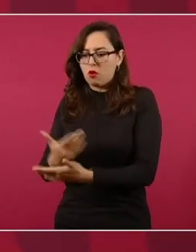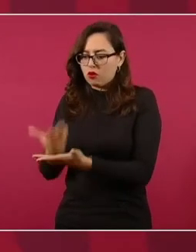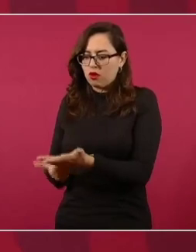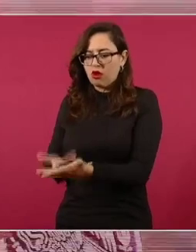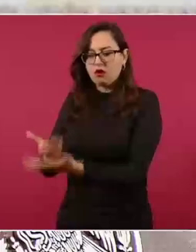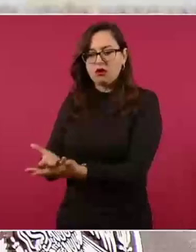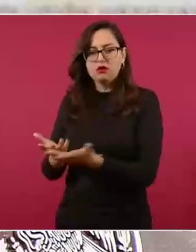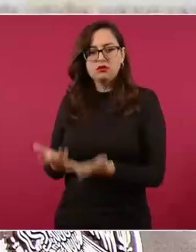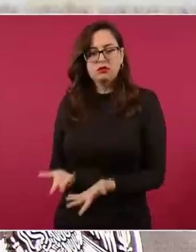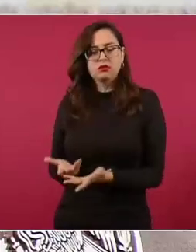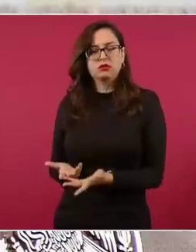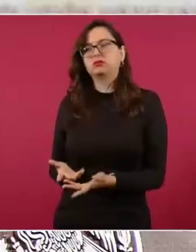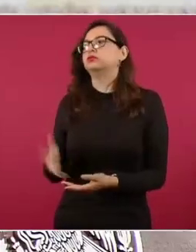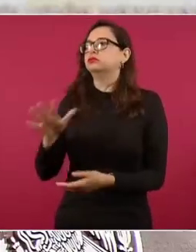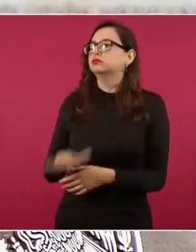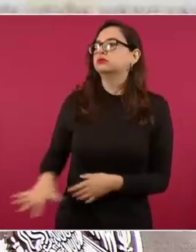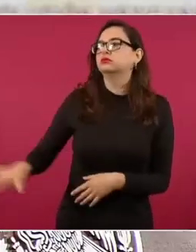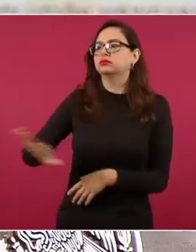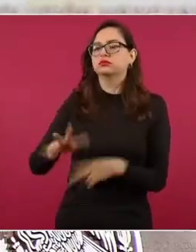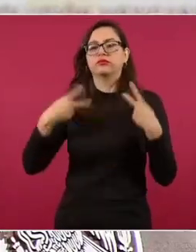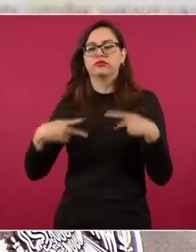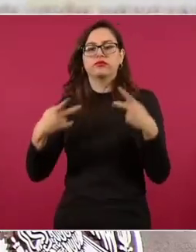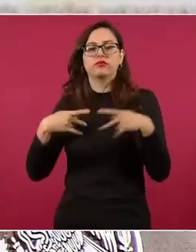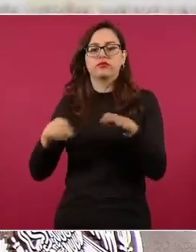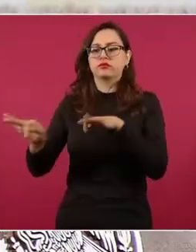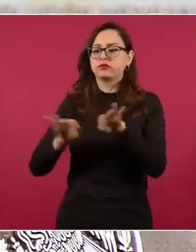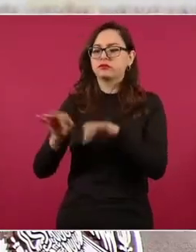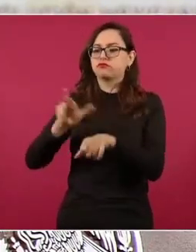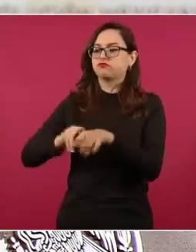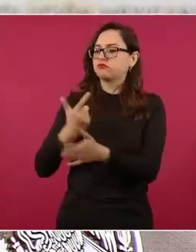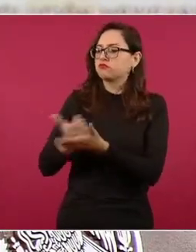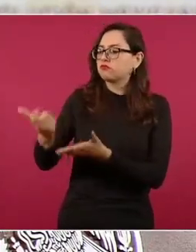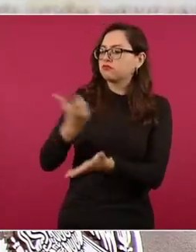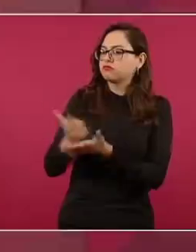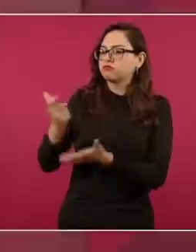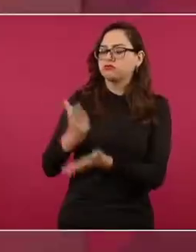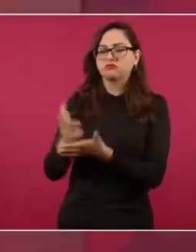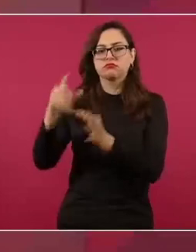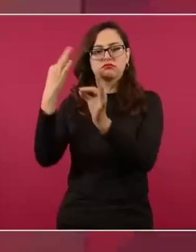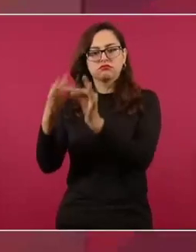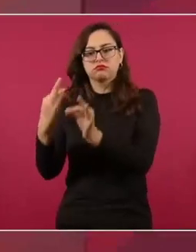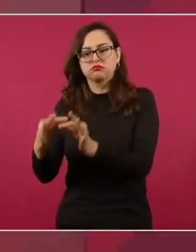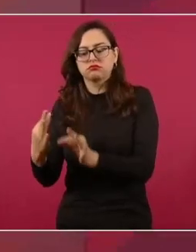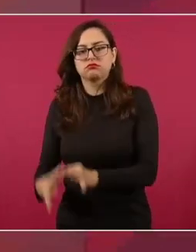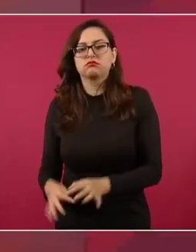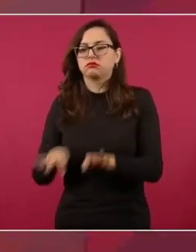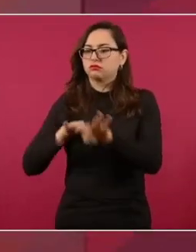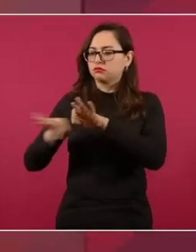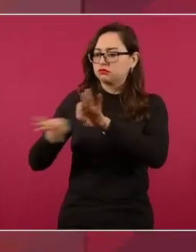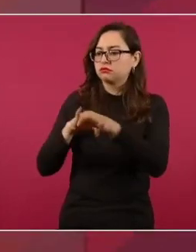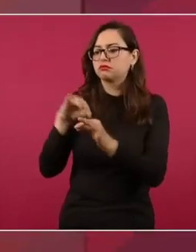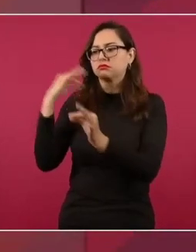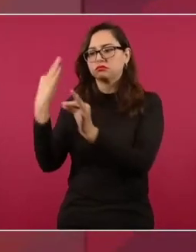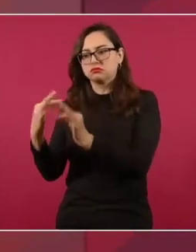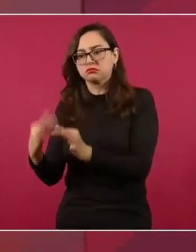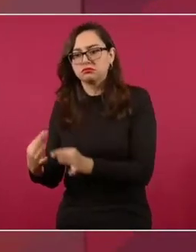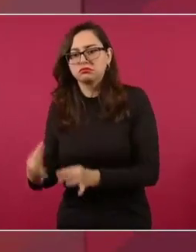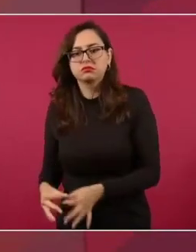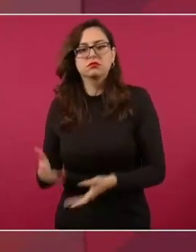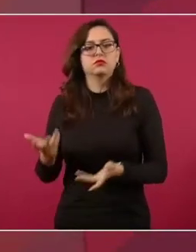Que se mejoren los salarios de los trabajadores, las prestaciones laborales, que